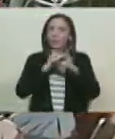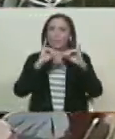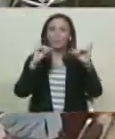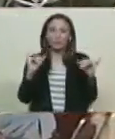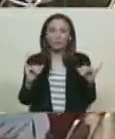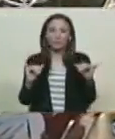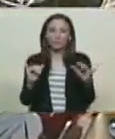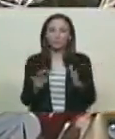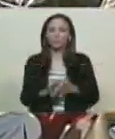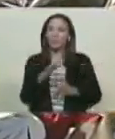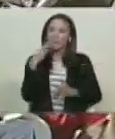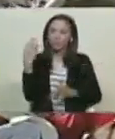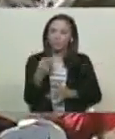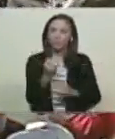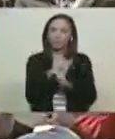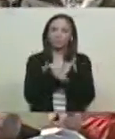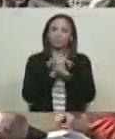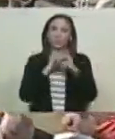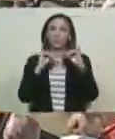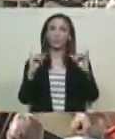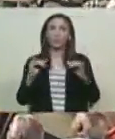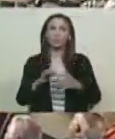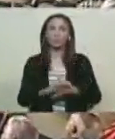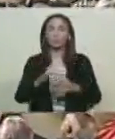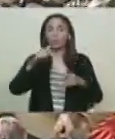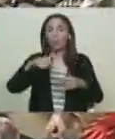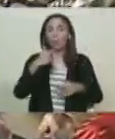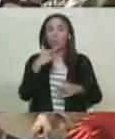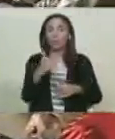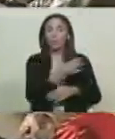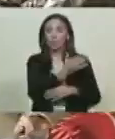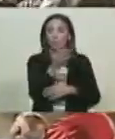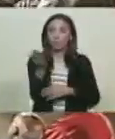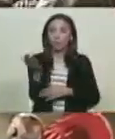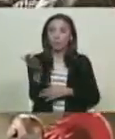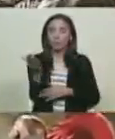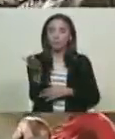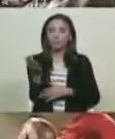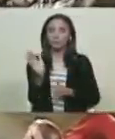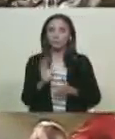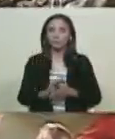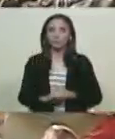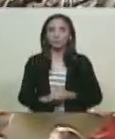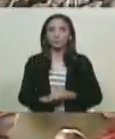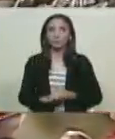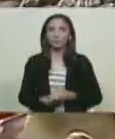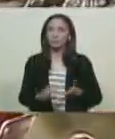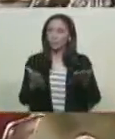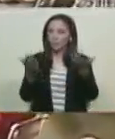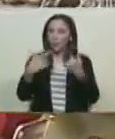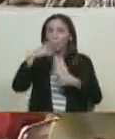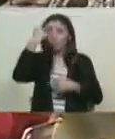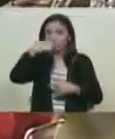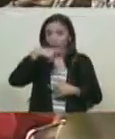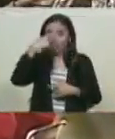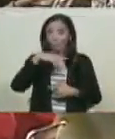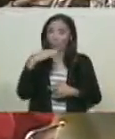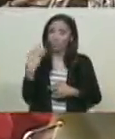profundamente independentista. Por eso vengo a decirle, compañero, asumamos con seriedad,